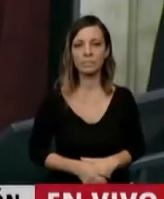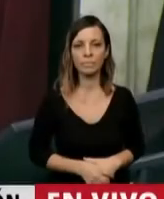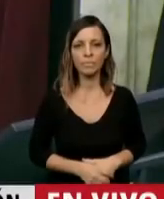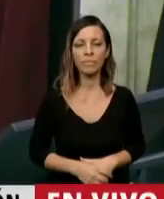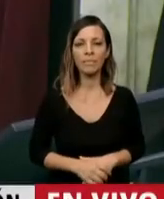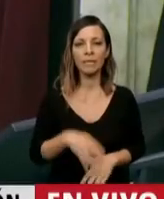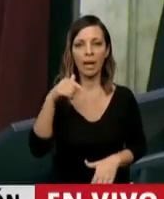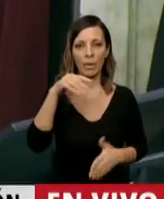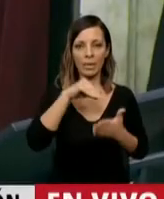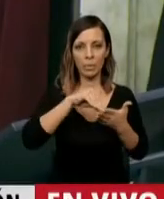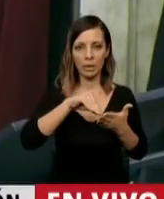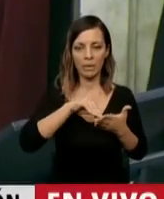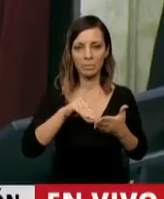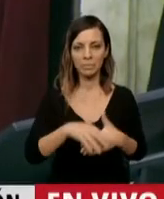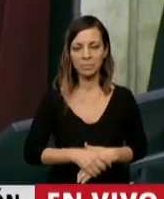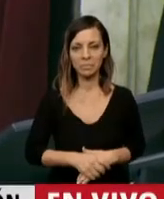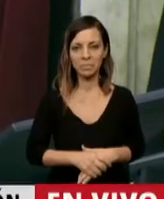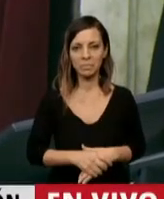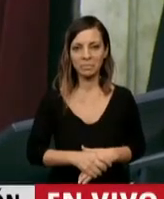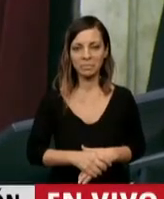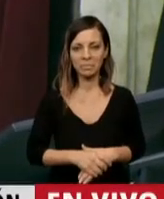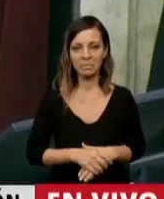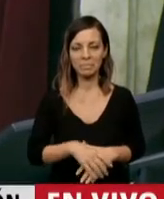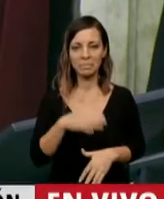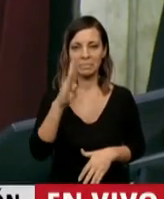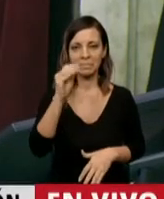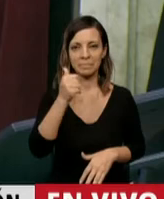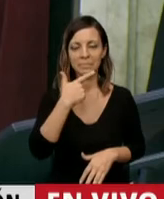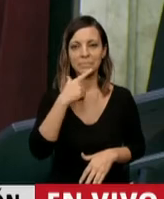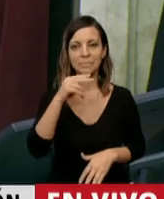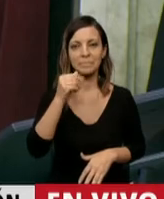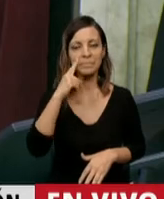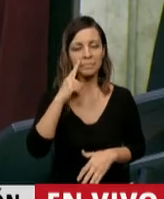Tiene la palabra el diputado Héctor Walter Baldassi.